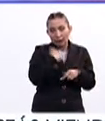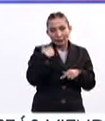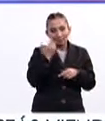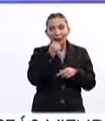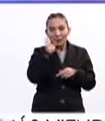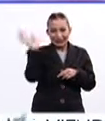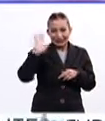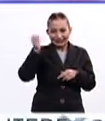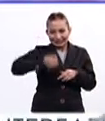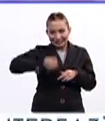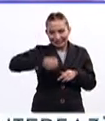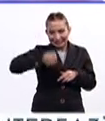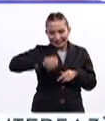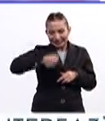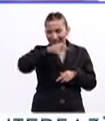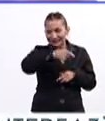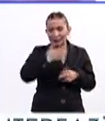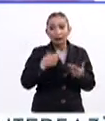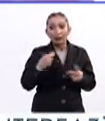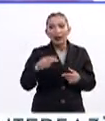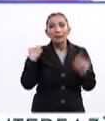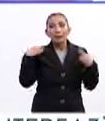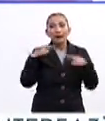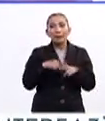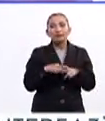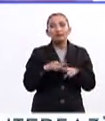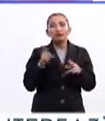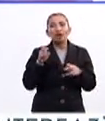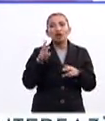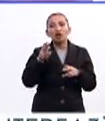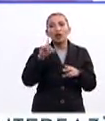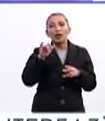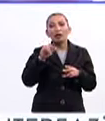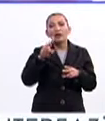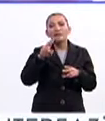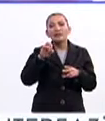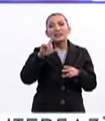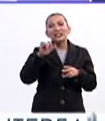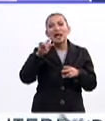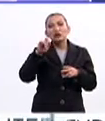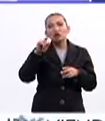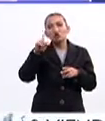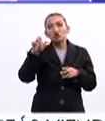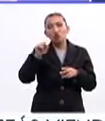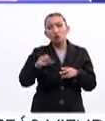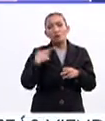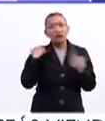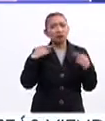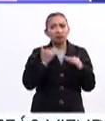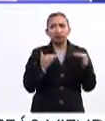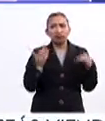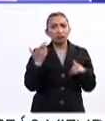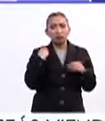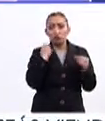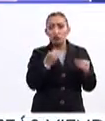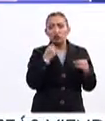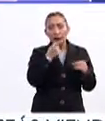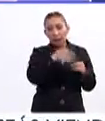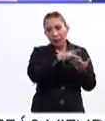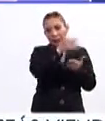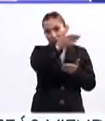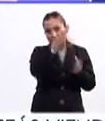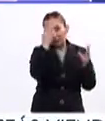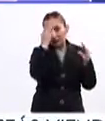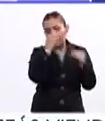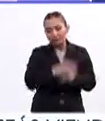mando también un saludo porque ha sido ¿Cómo se llama? el maestro, el doctor Rolando Vilasuso, un gran profesor, y que bueno, mucho de todo esto es gracias